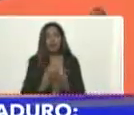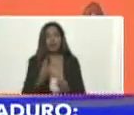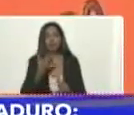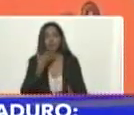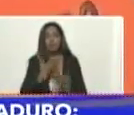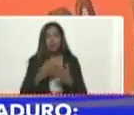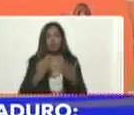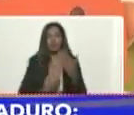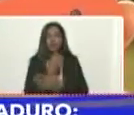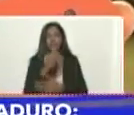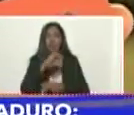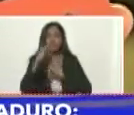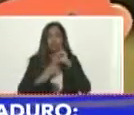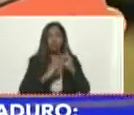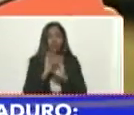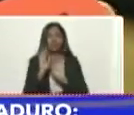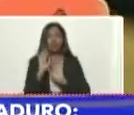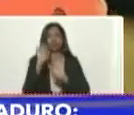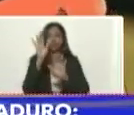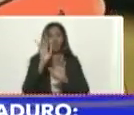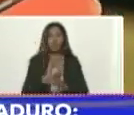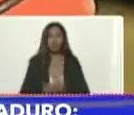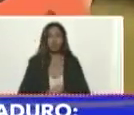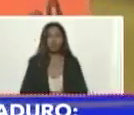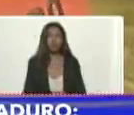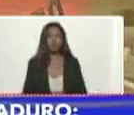la Federación Internacional de Baloncesto.